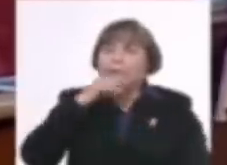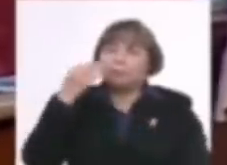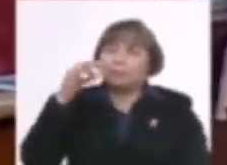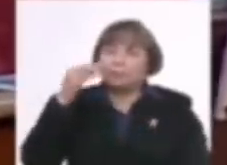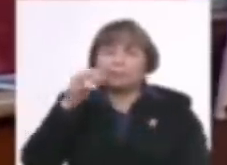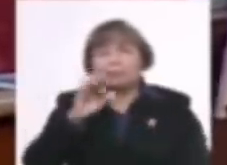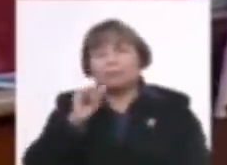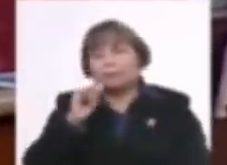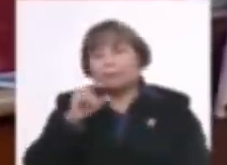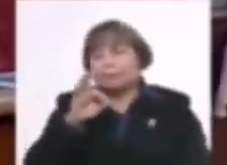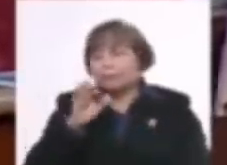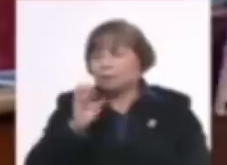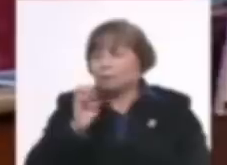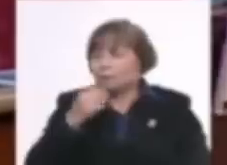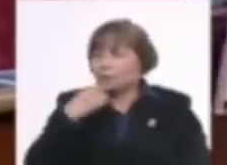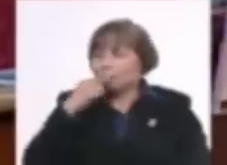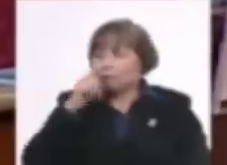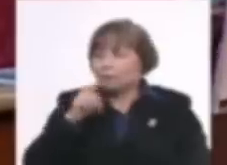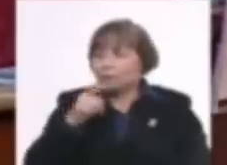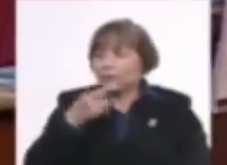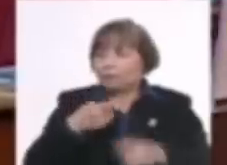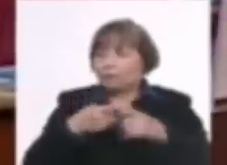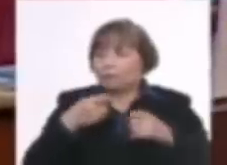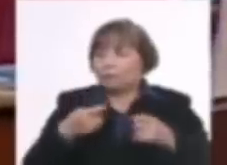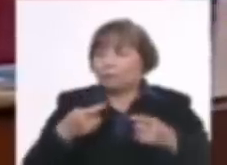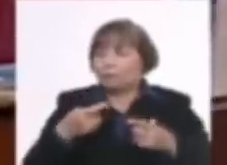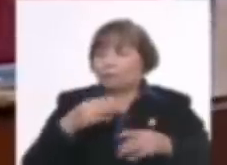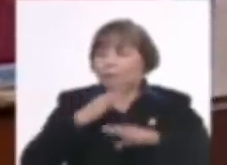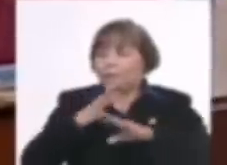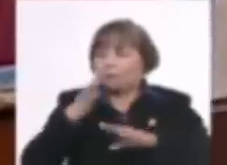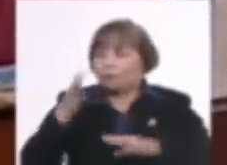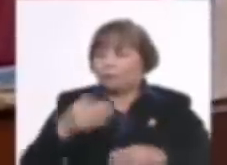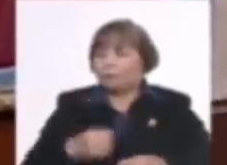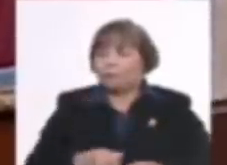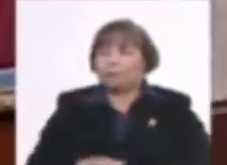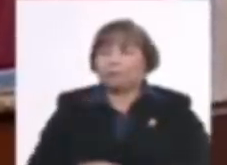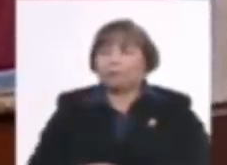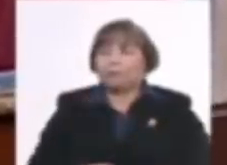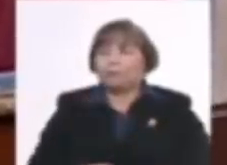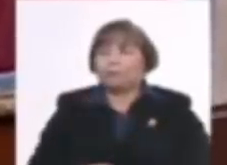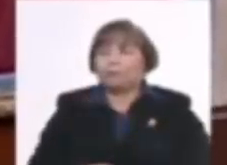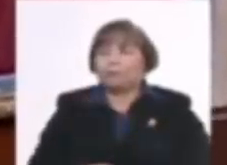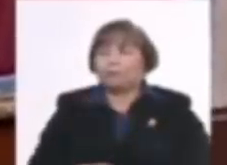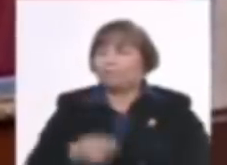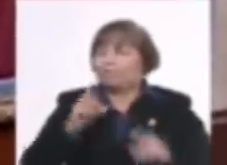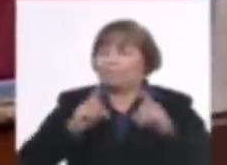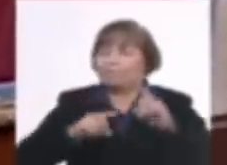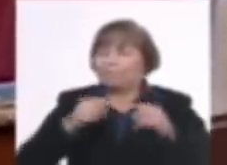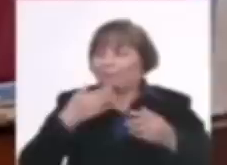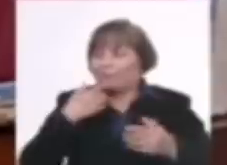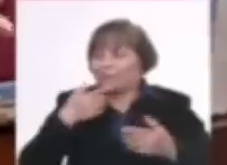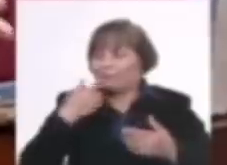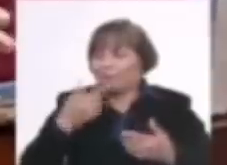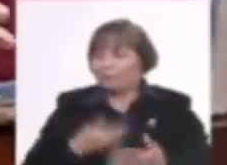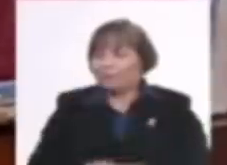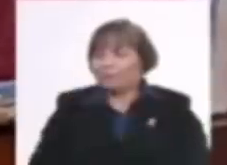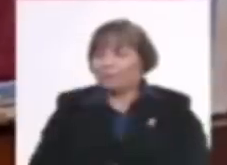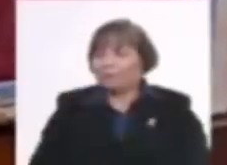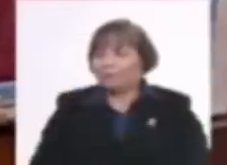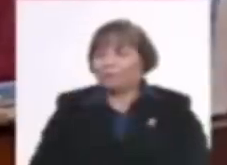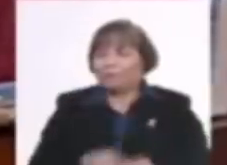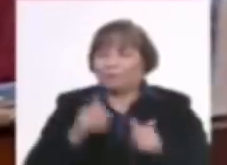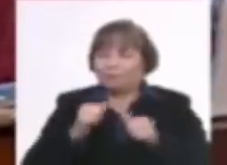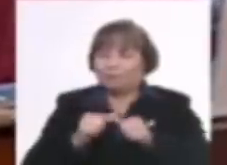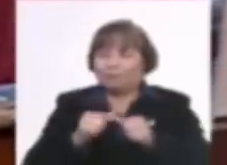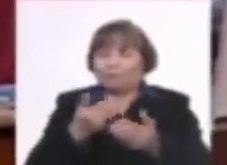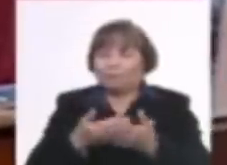Jennifer, ¿usted desde cuándo, señor presidente, por su intermedio, y en algunos momentos voy a continuar,